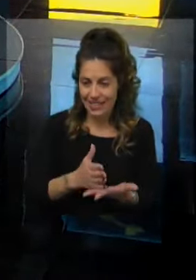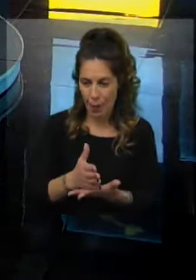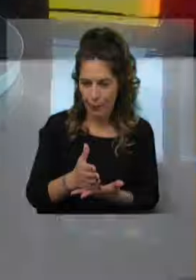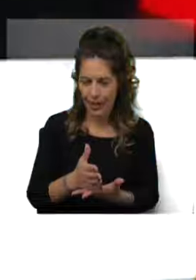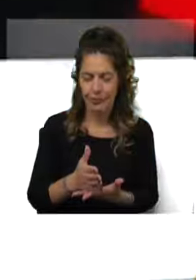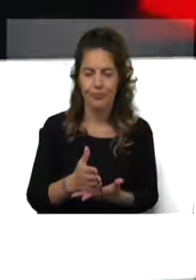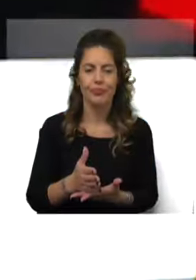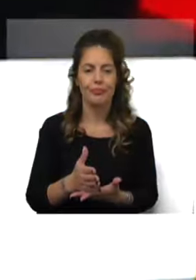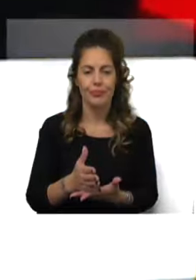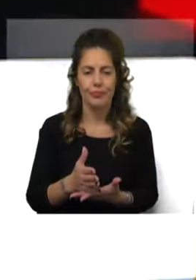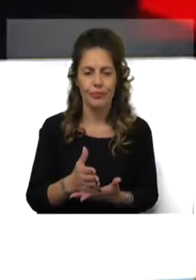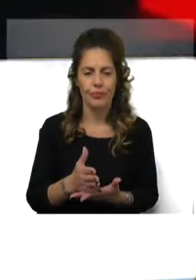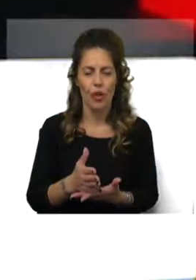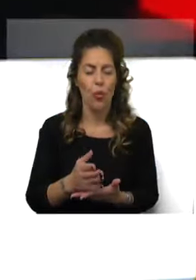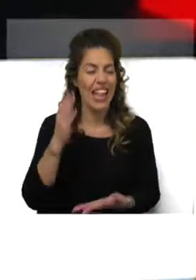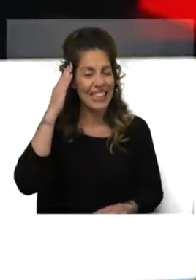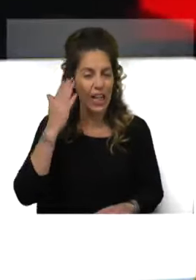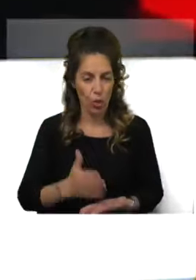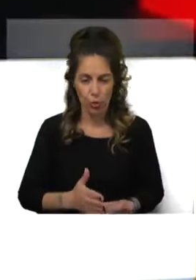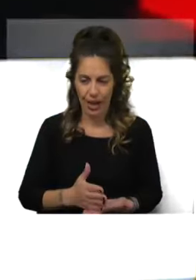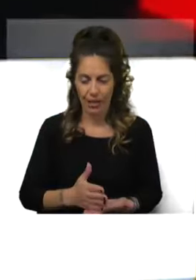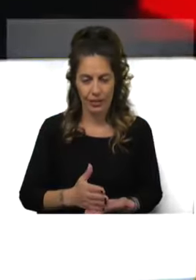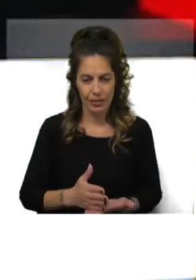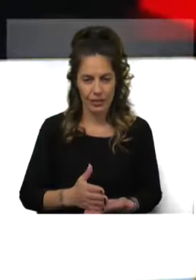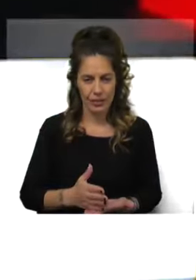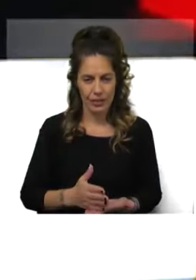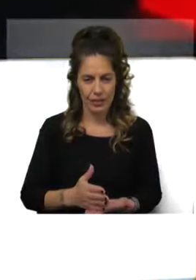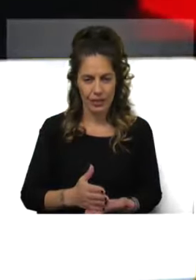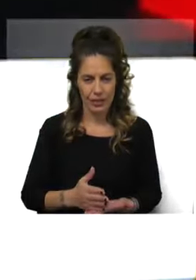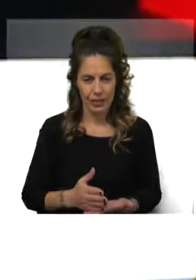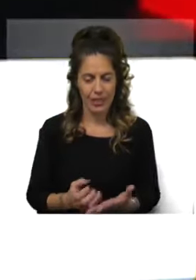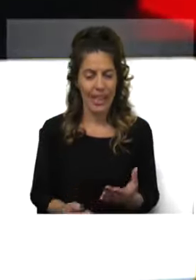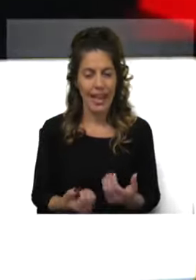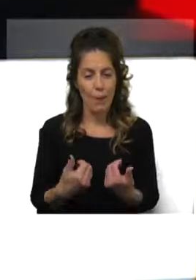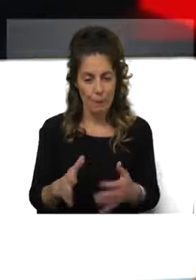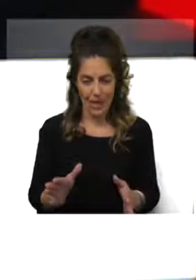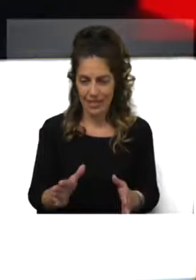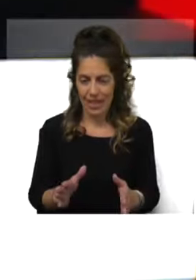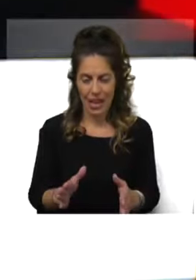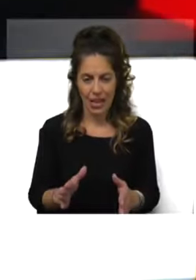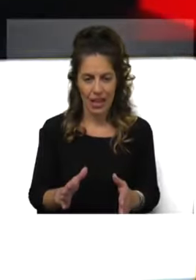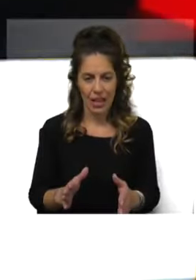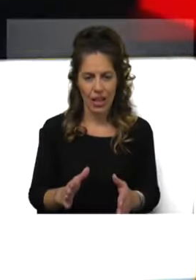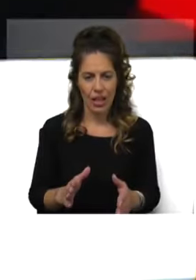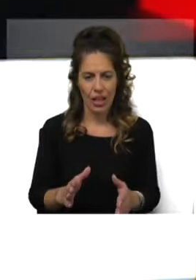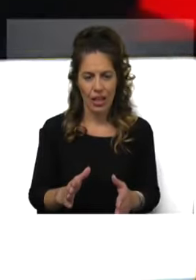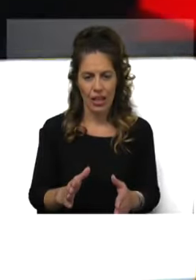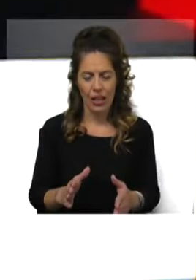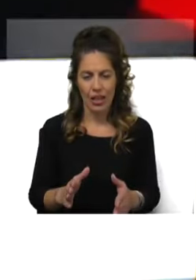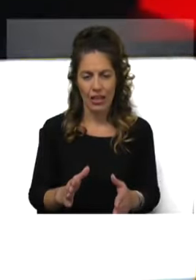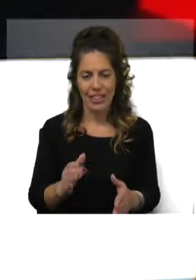un una dictadura que se instala y una de sus cuartas era una mirada